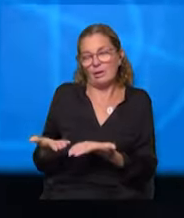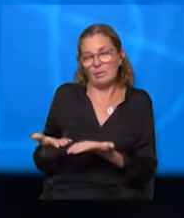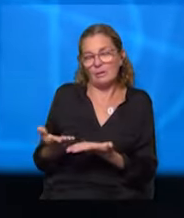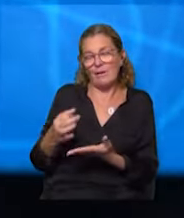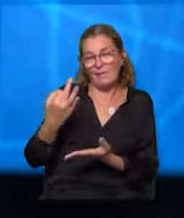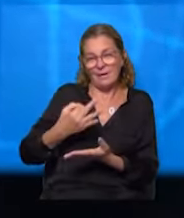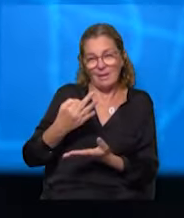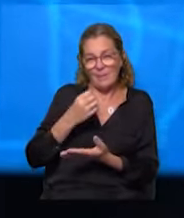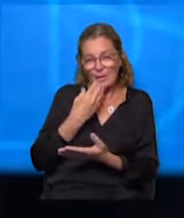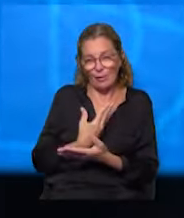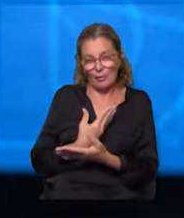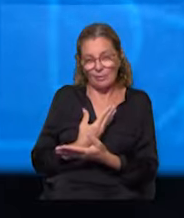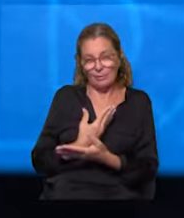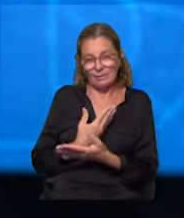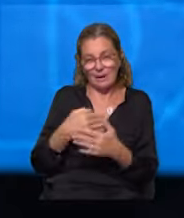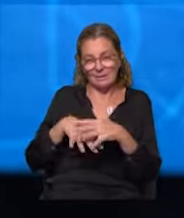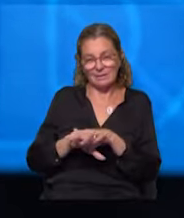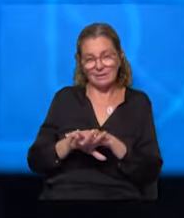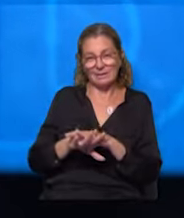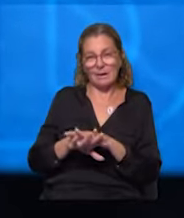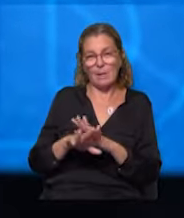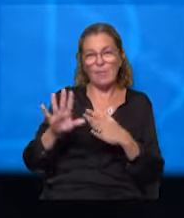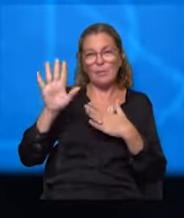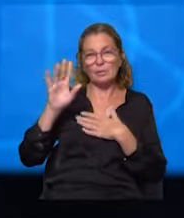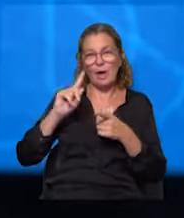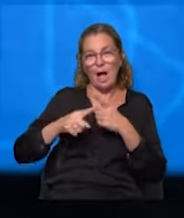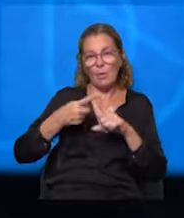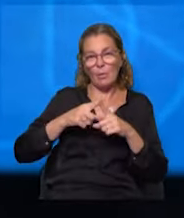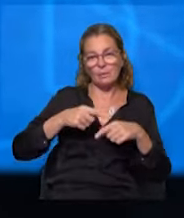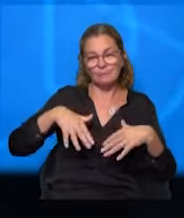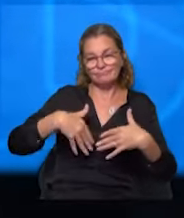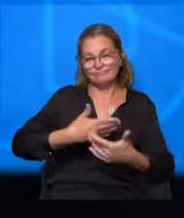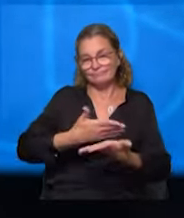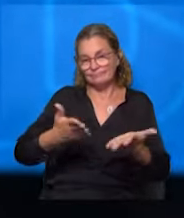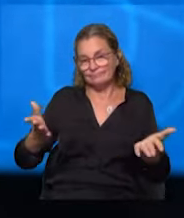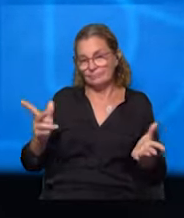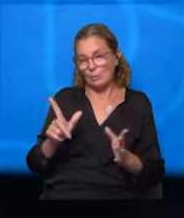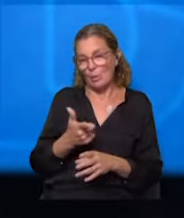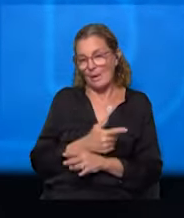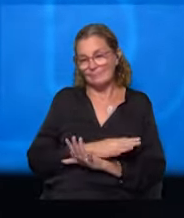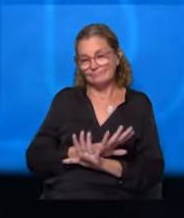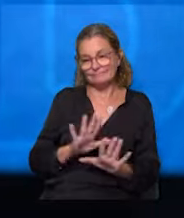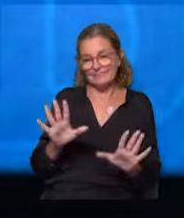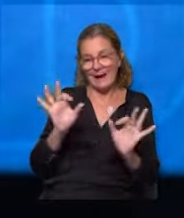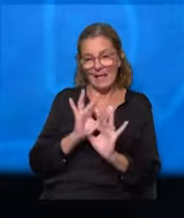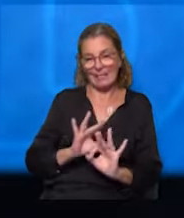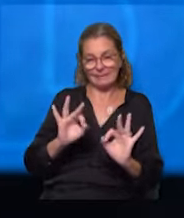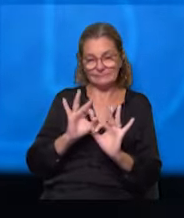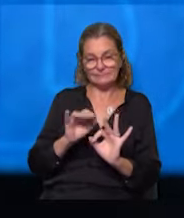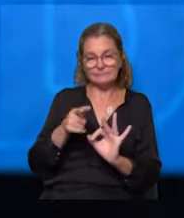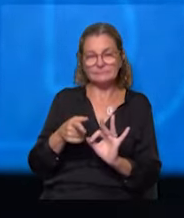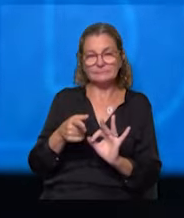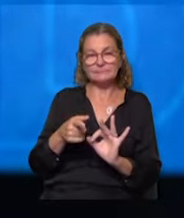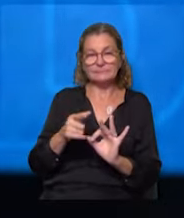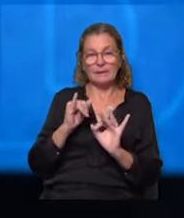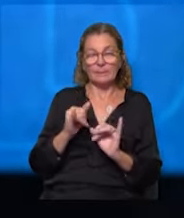mejorara condiciones de inserción externa prometió acuerdos por todos lados no se concretó esencialmente ninguno Y